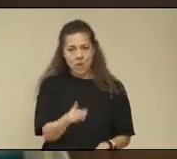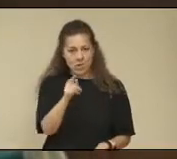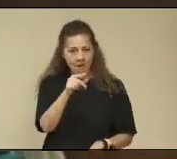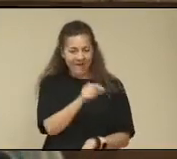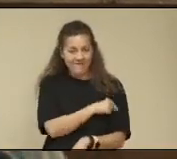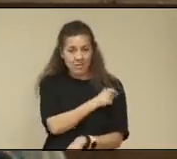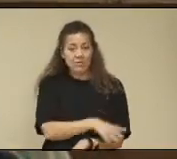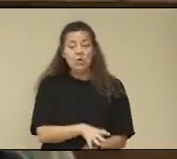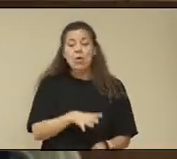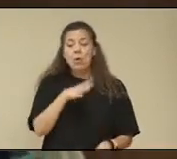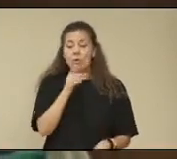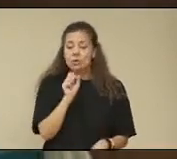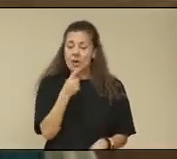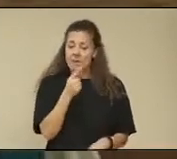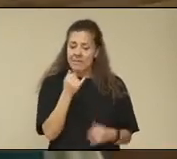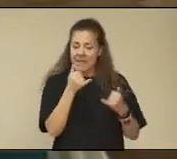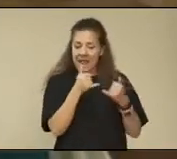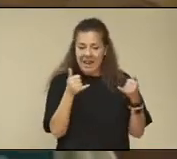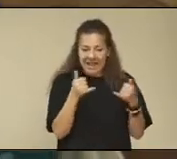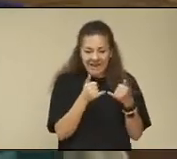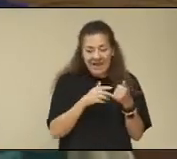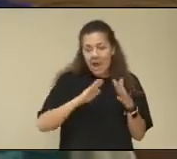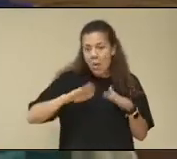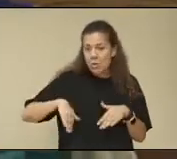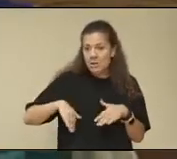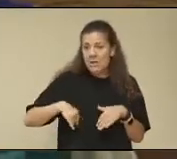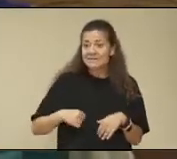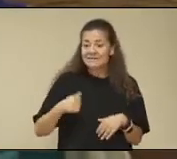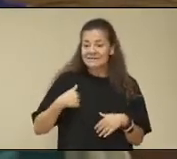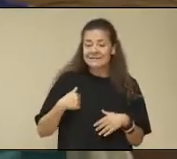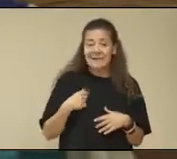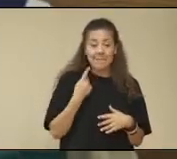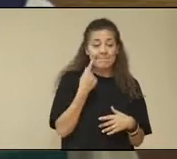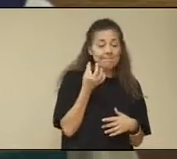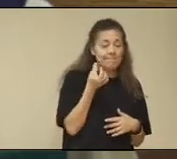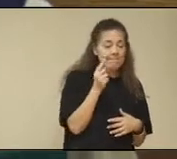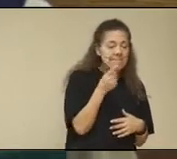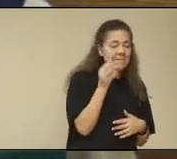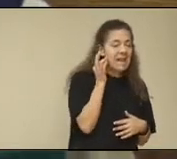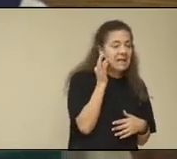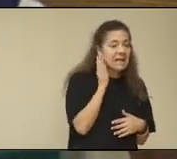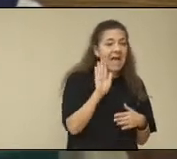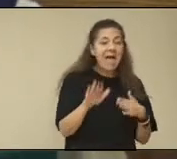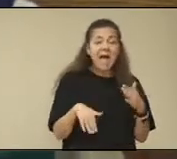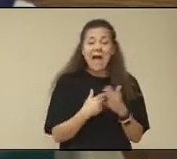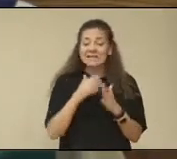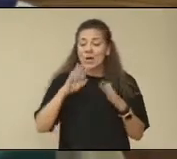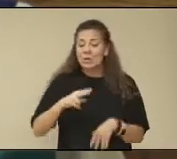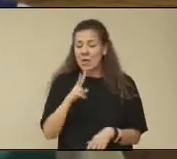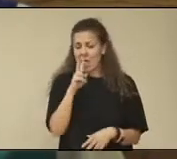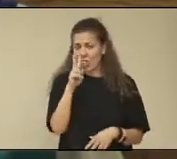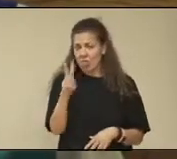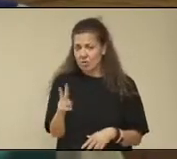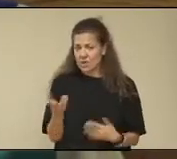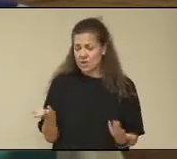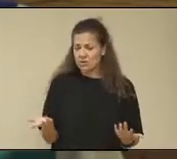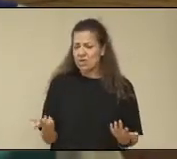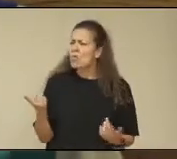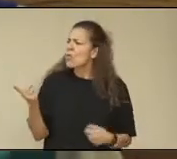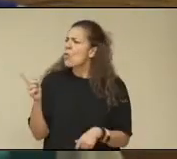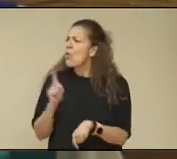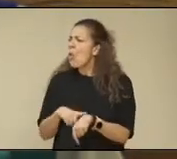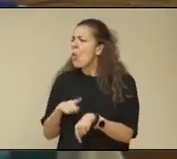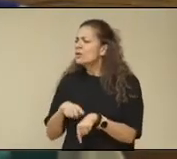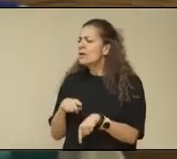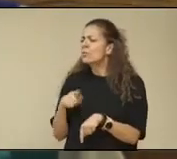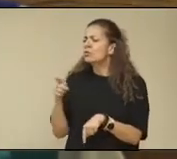veíamos, la primera niña vacunada a la última, han pasado 2 años. O sea, eso fue un desastre. ¿Cuánto tiempo tardas tú en